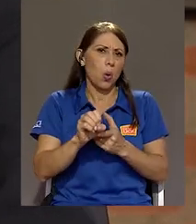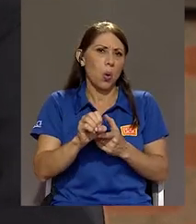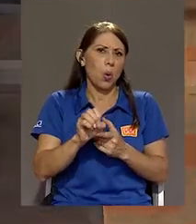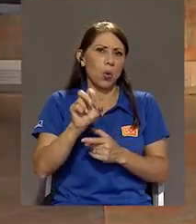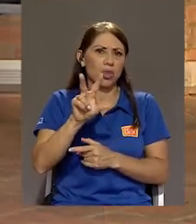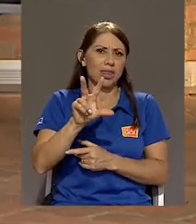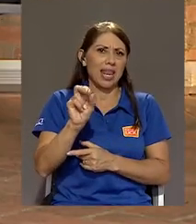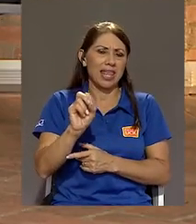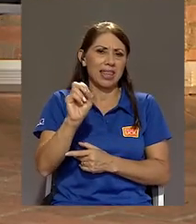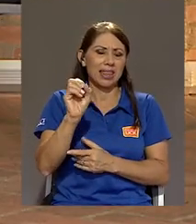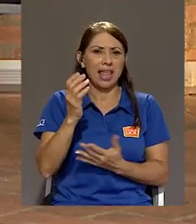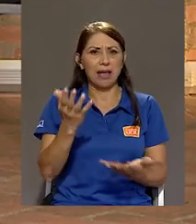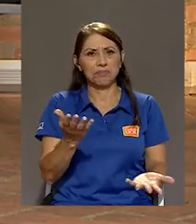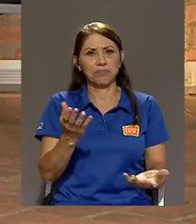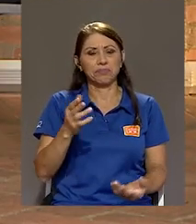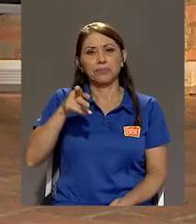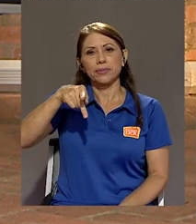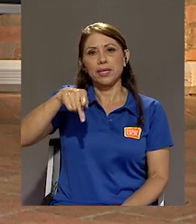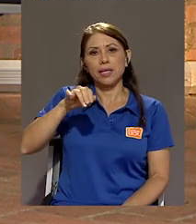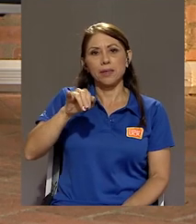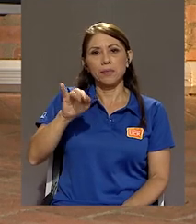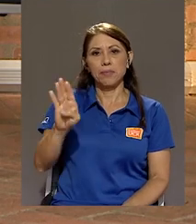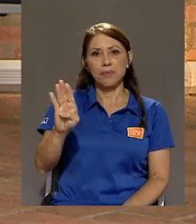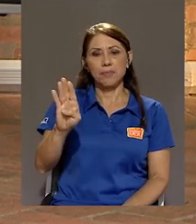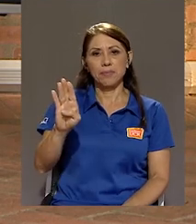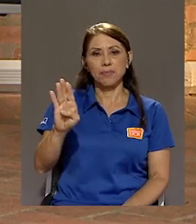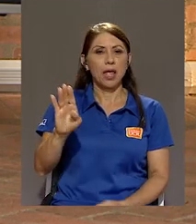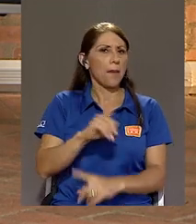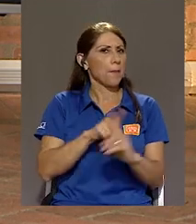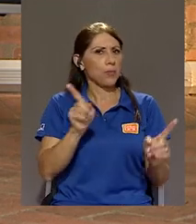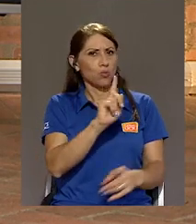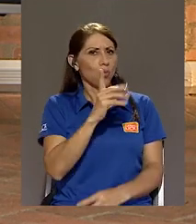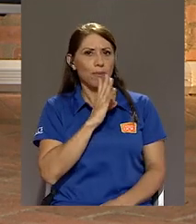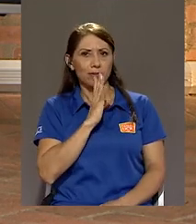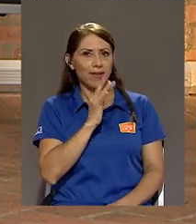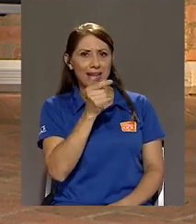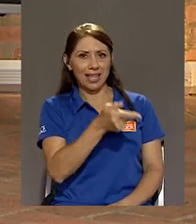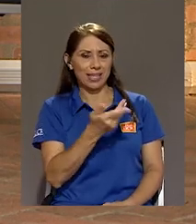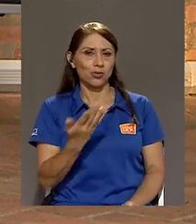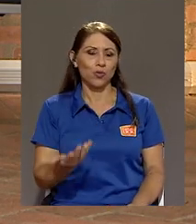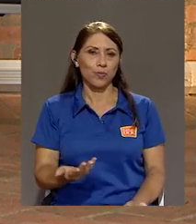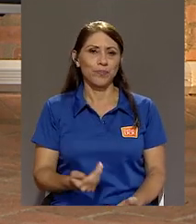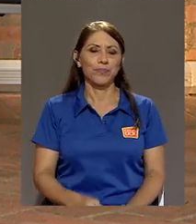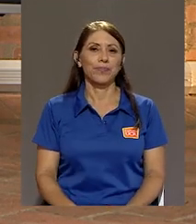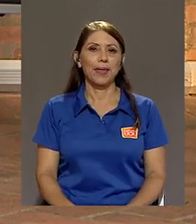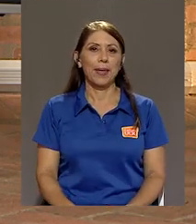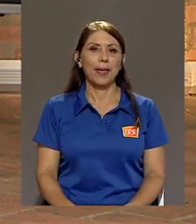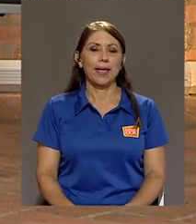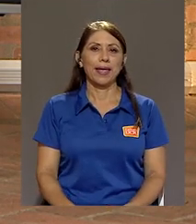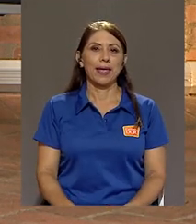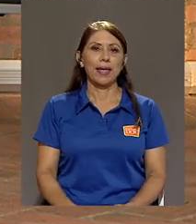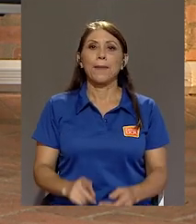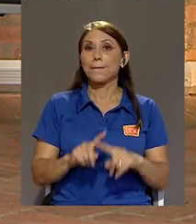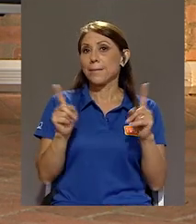25% o 30% del PIB, y no vamos a hablar de eso,